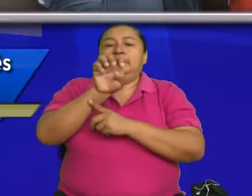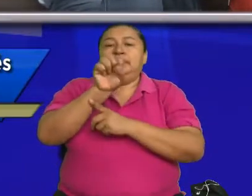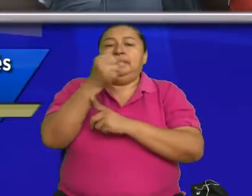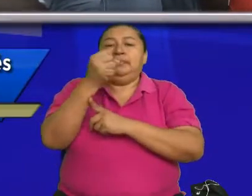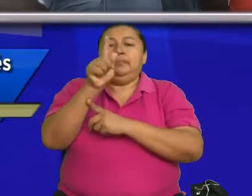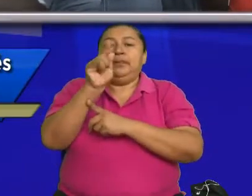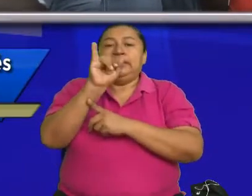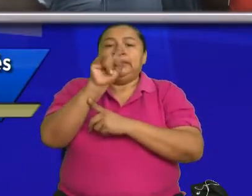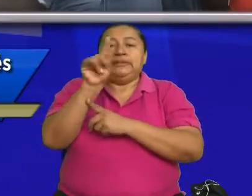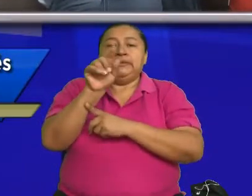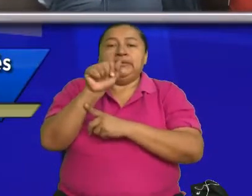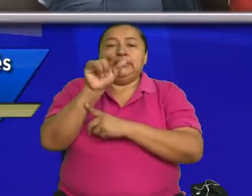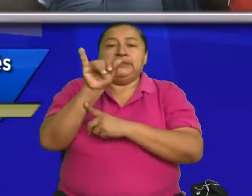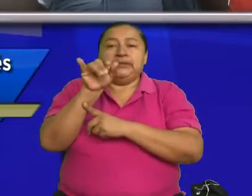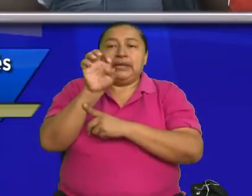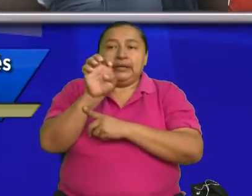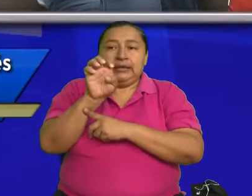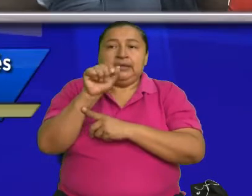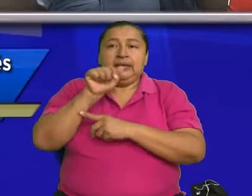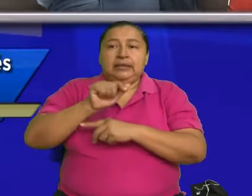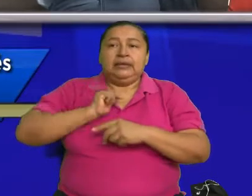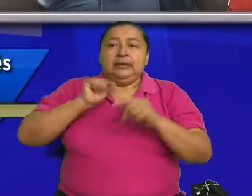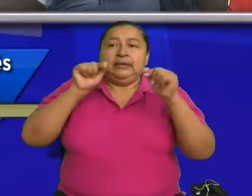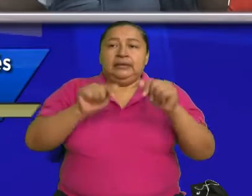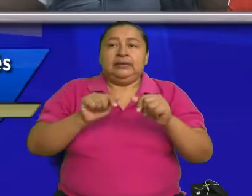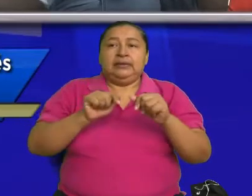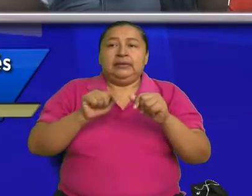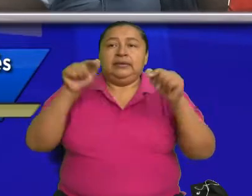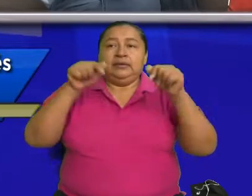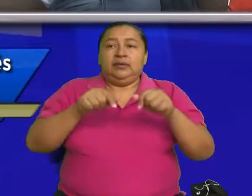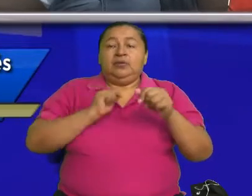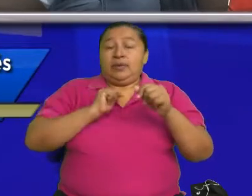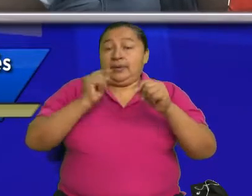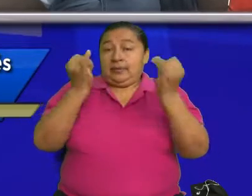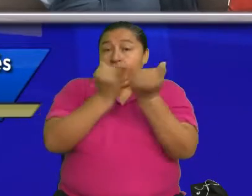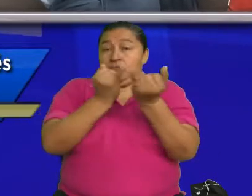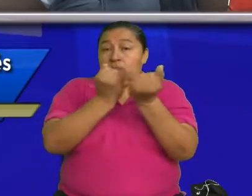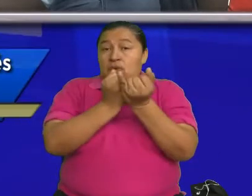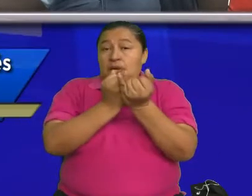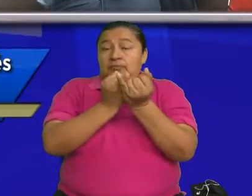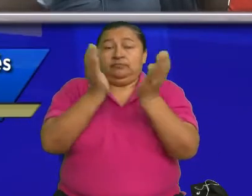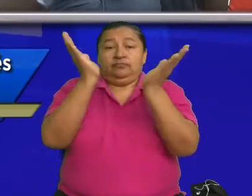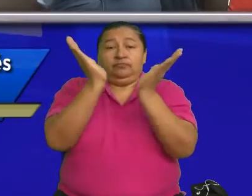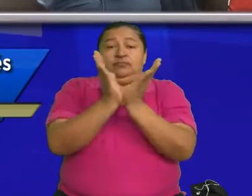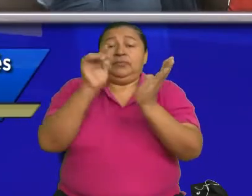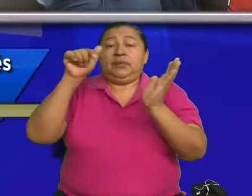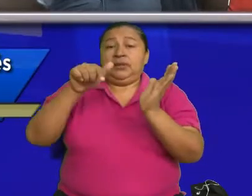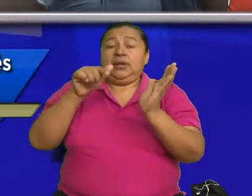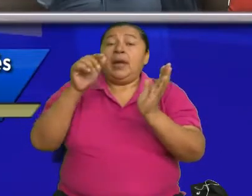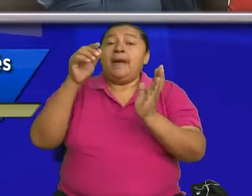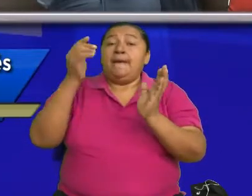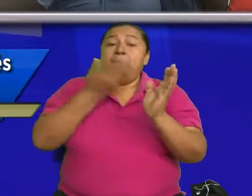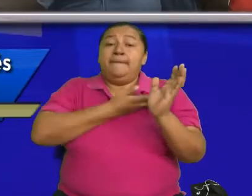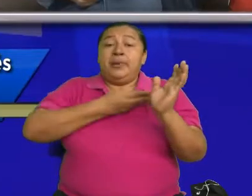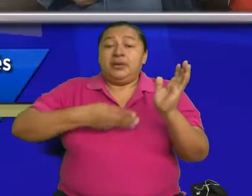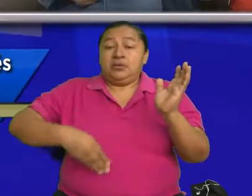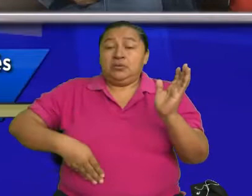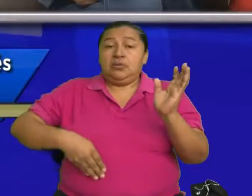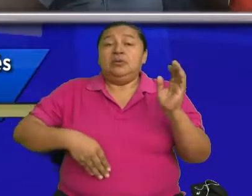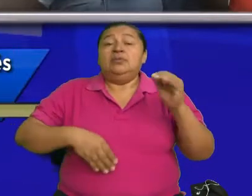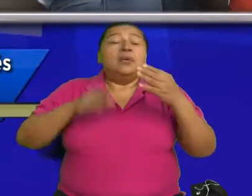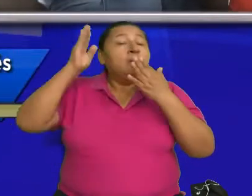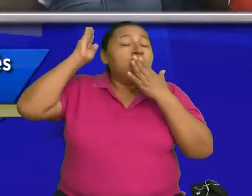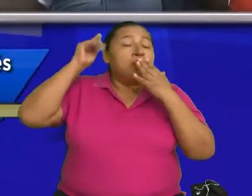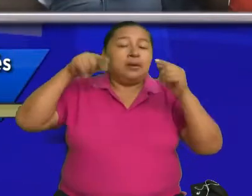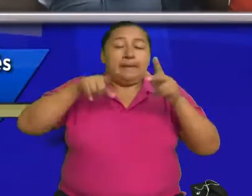veces decimos, Marcia, en una ye, español e indígena, y ahí nació el nicaragüense, el mestizaje.